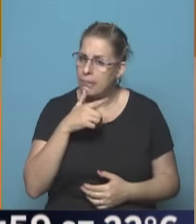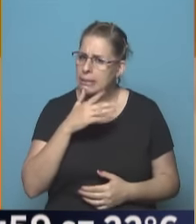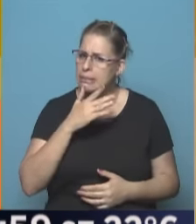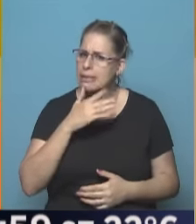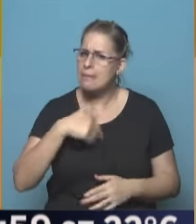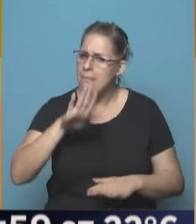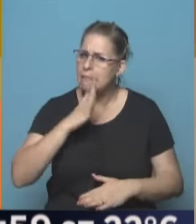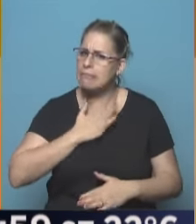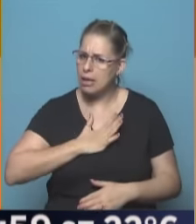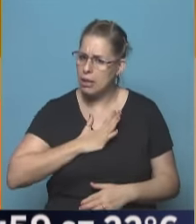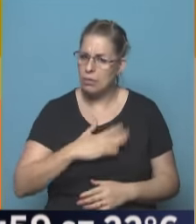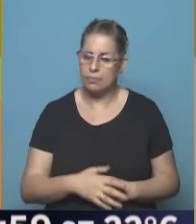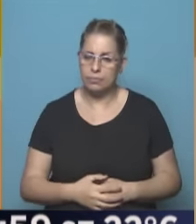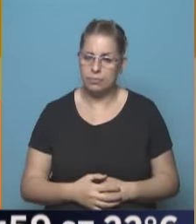calmo.